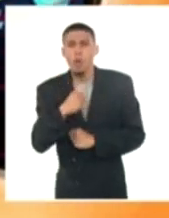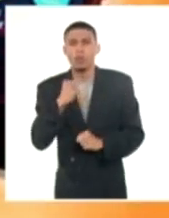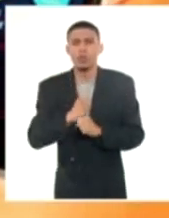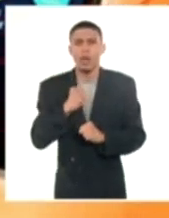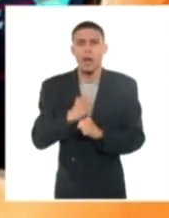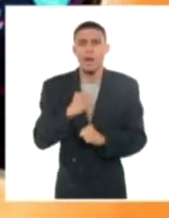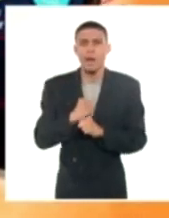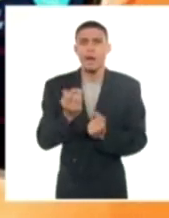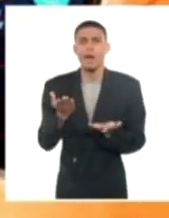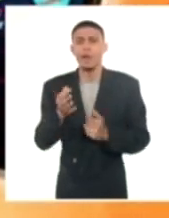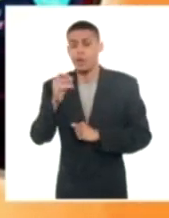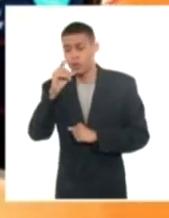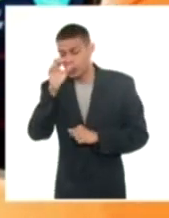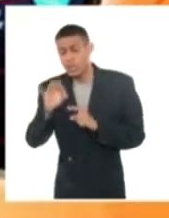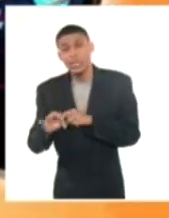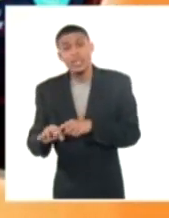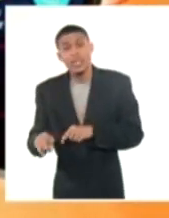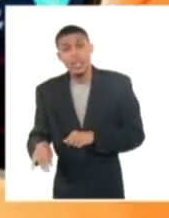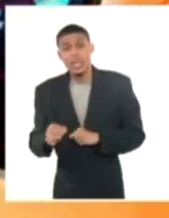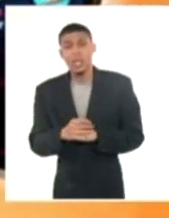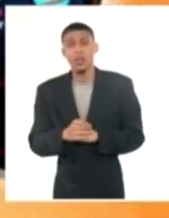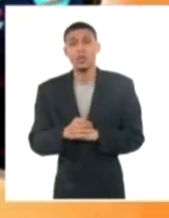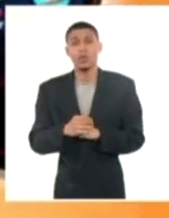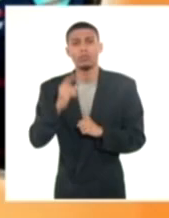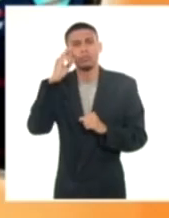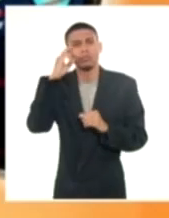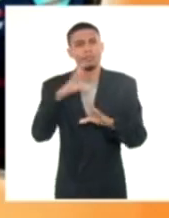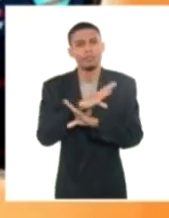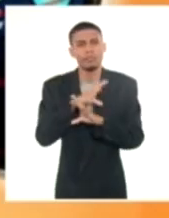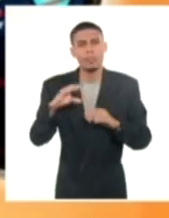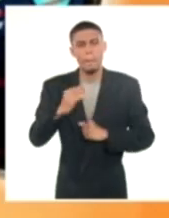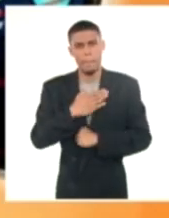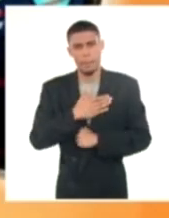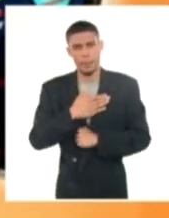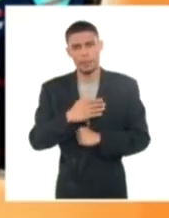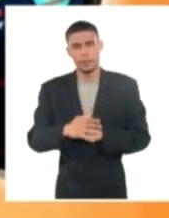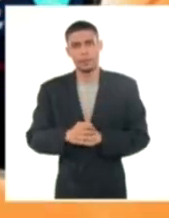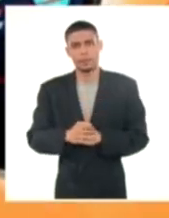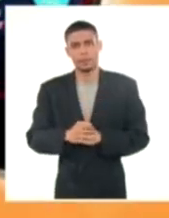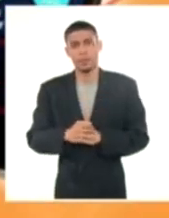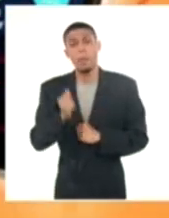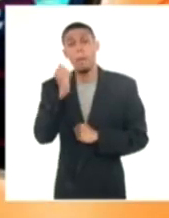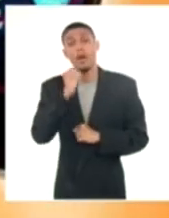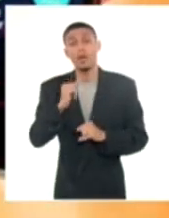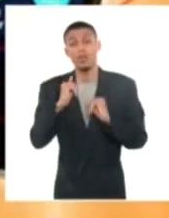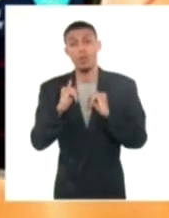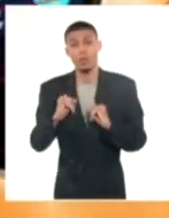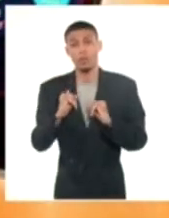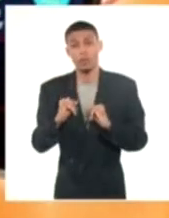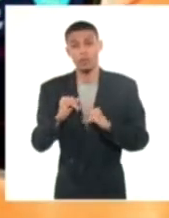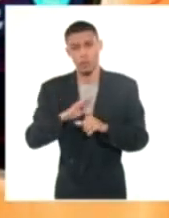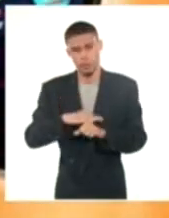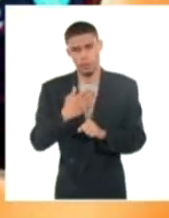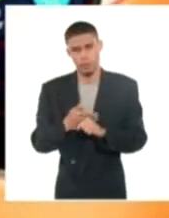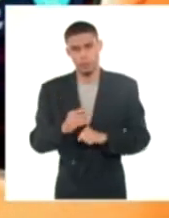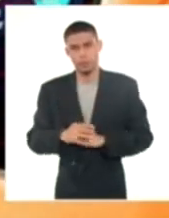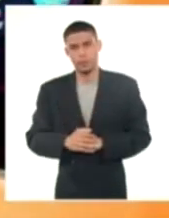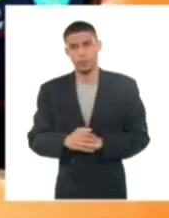círculos de interés y las sociedades científicas a las que pertenecen. Esperen más información en próximos espacios.